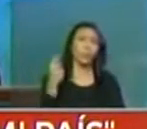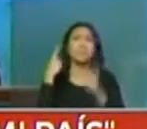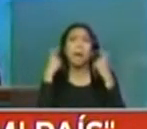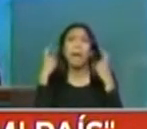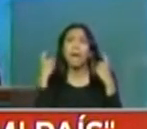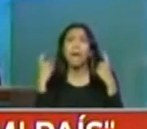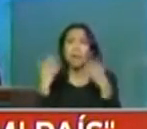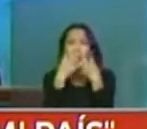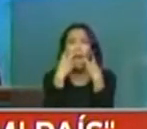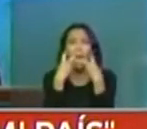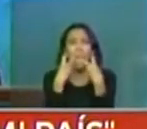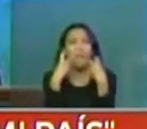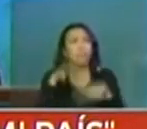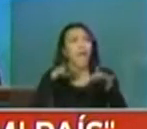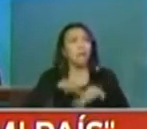Todo este barullo,